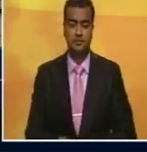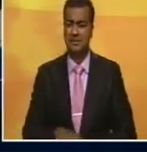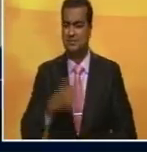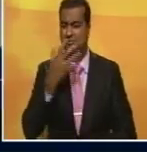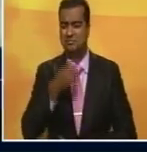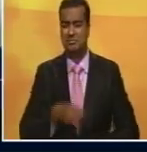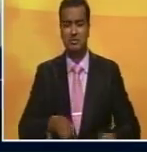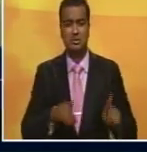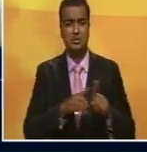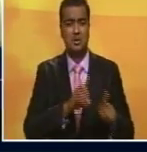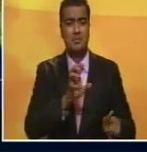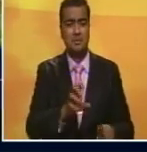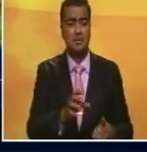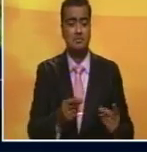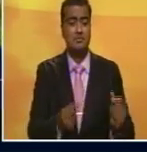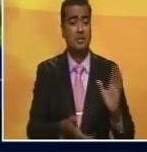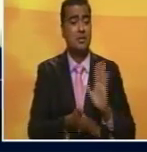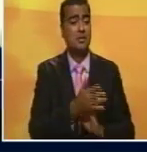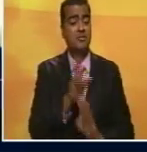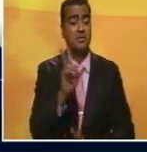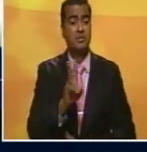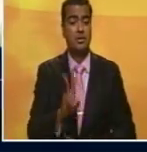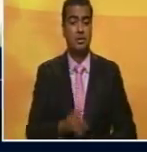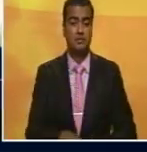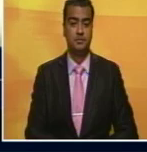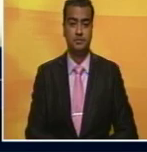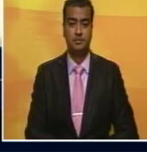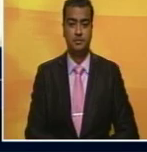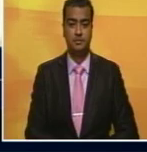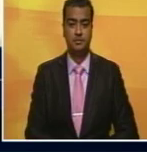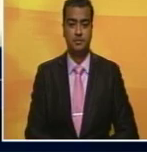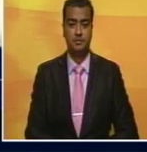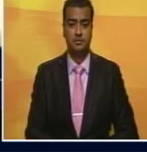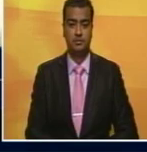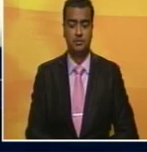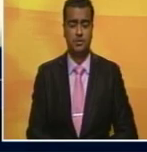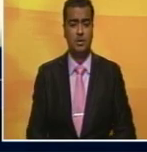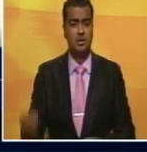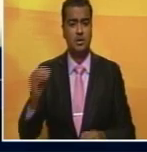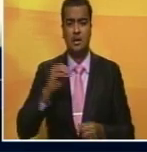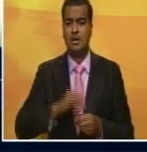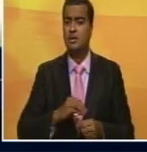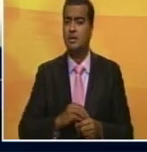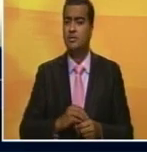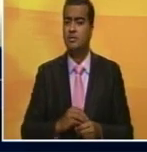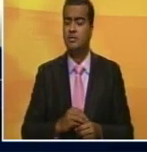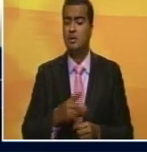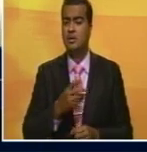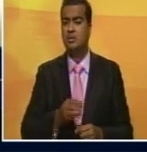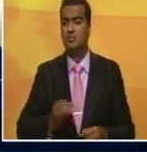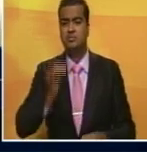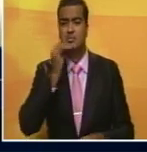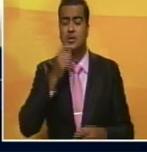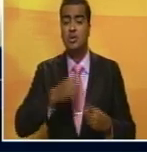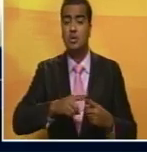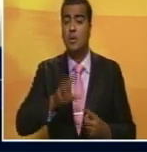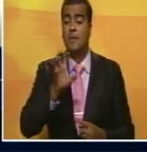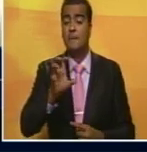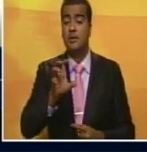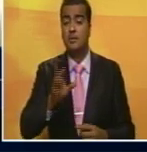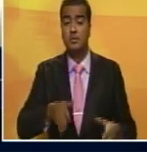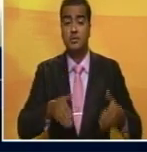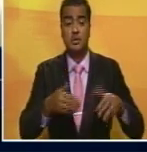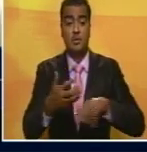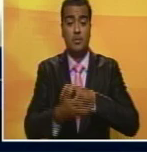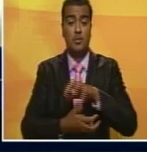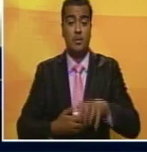país y el éxodo de venezolanos. No es con amenaza de injerencia, no es con amenaza de otros países como vamos a resolver